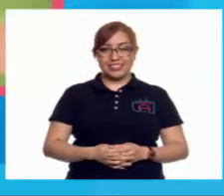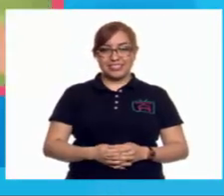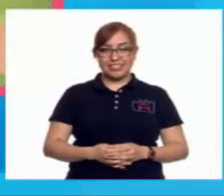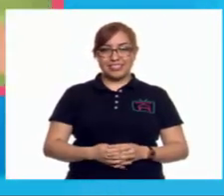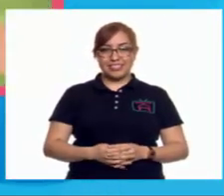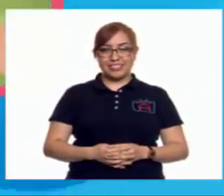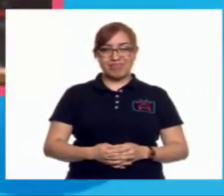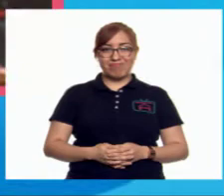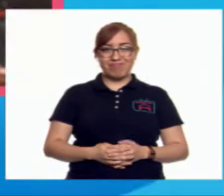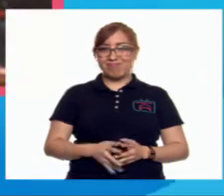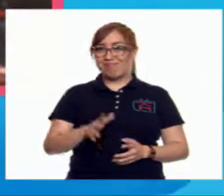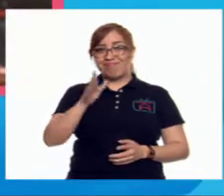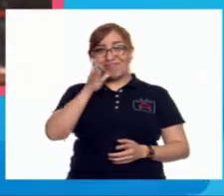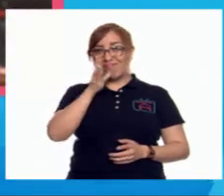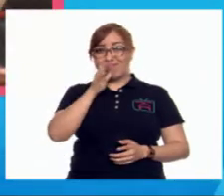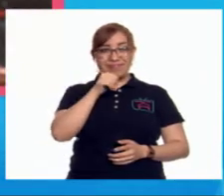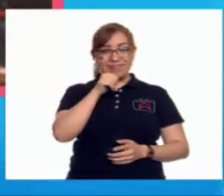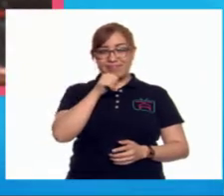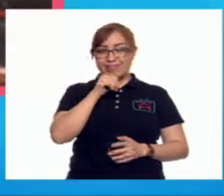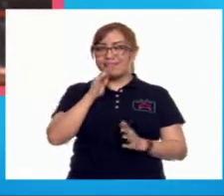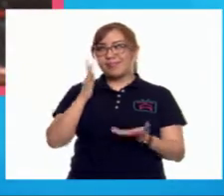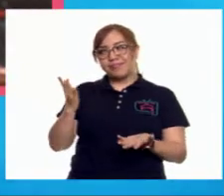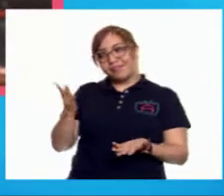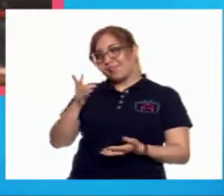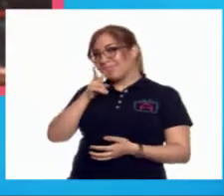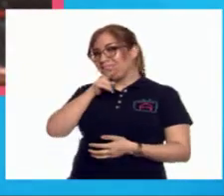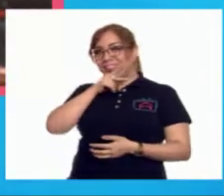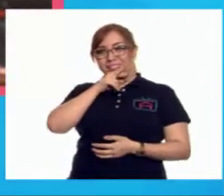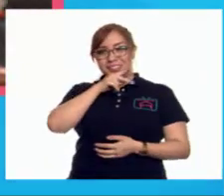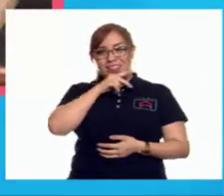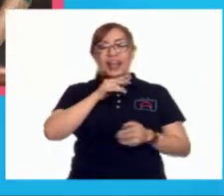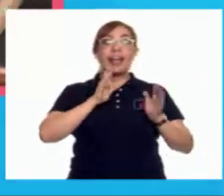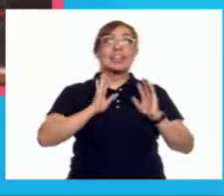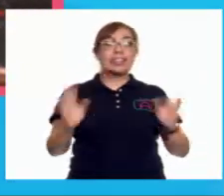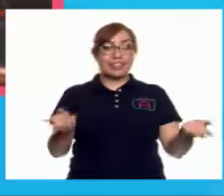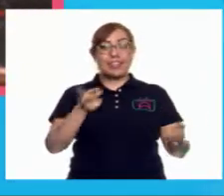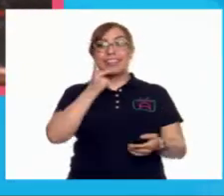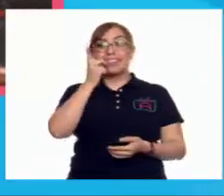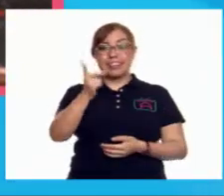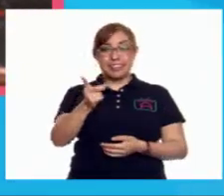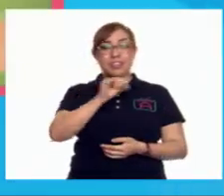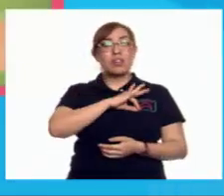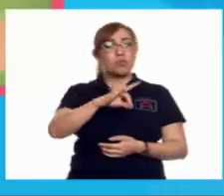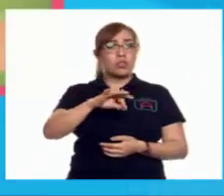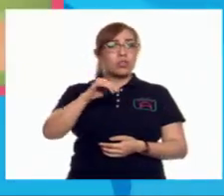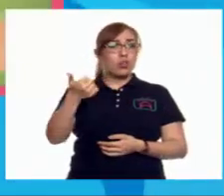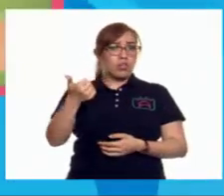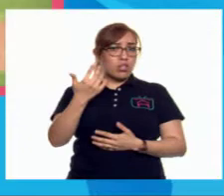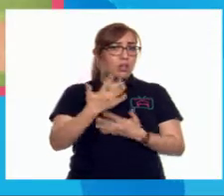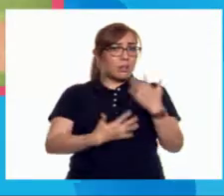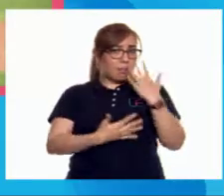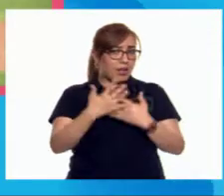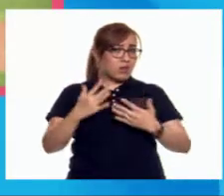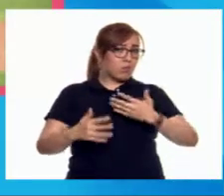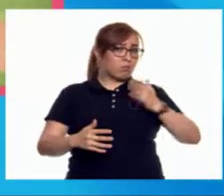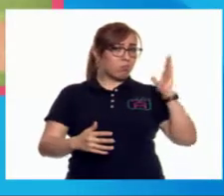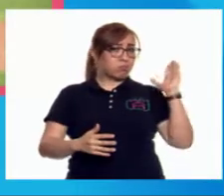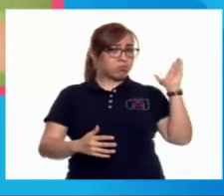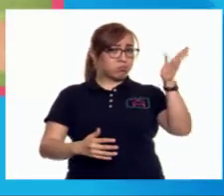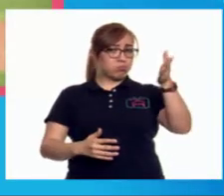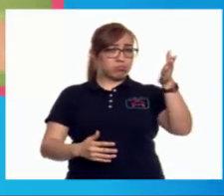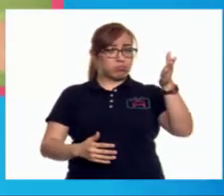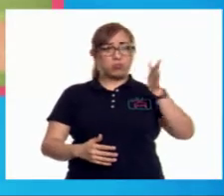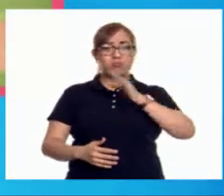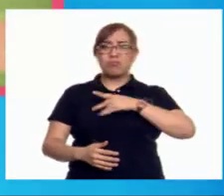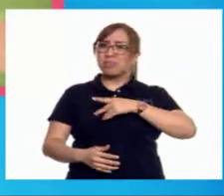¡Ay! ¡No la llegué! ¡Ay! Bueno, no te preocupes. Ya te dije que también lances con la izquierda. ¿Qué? ¿Con la izquierda? Pero